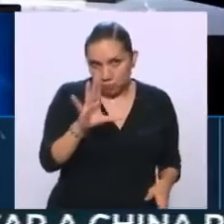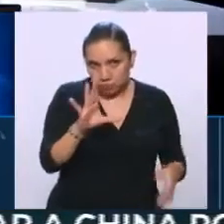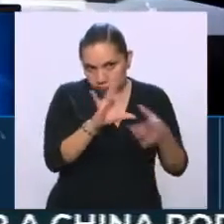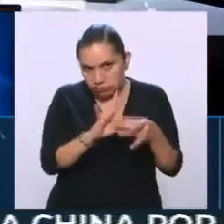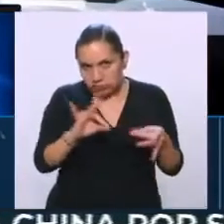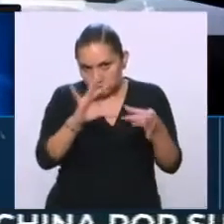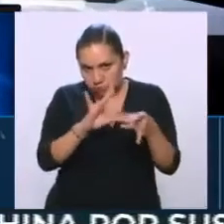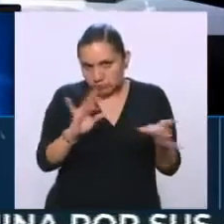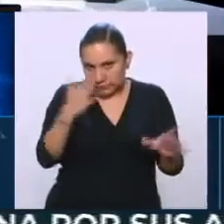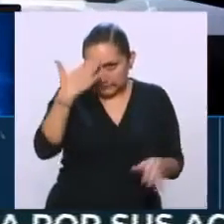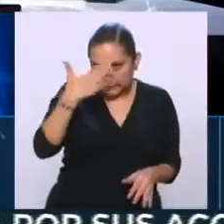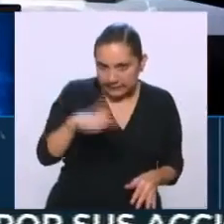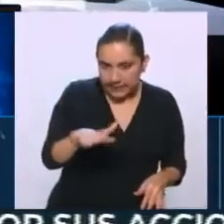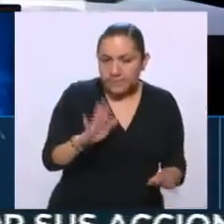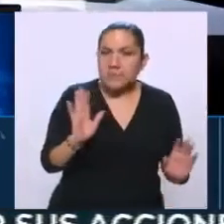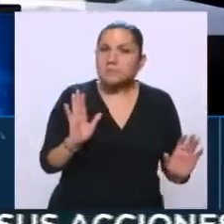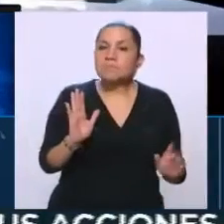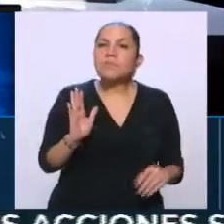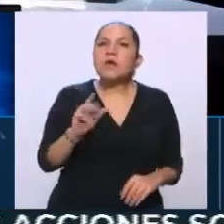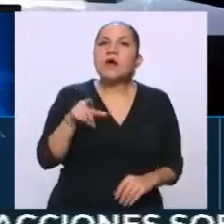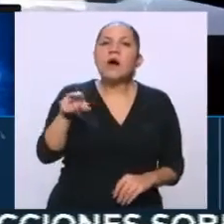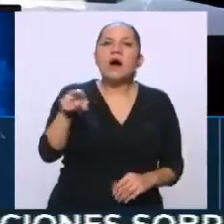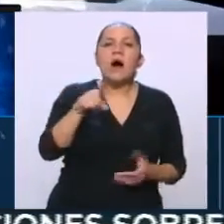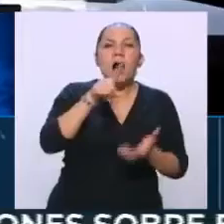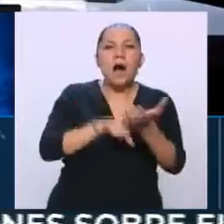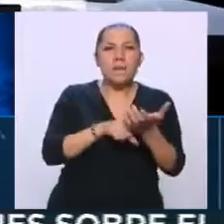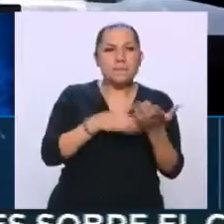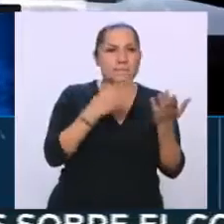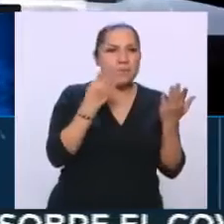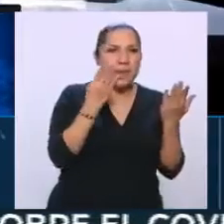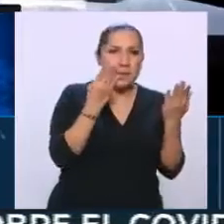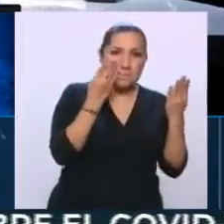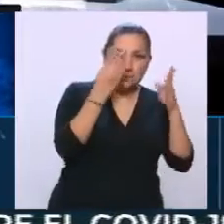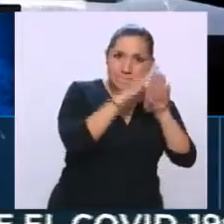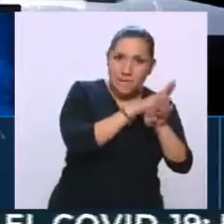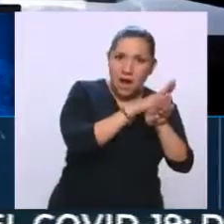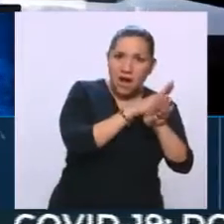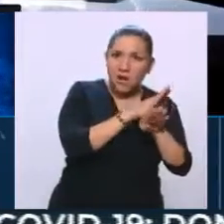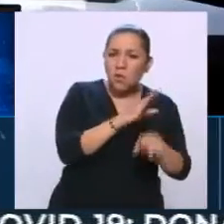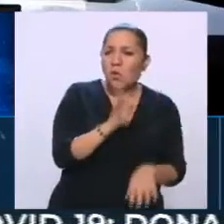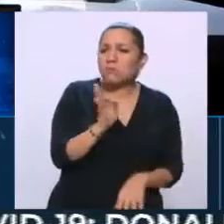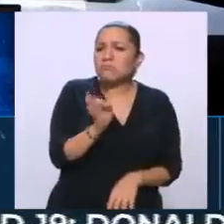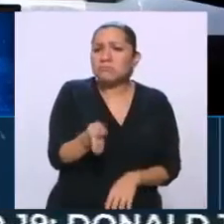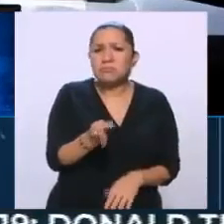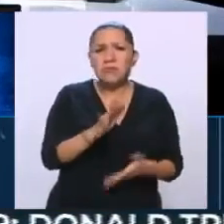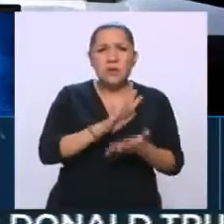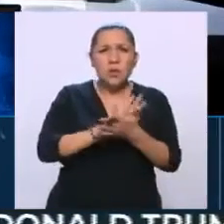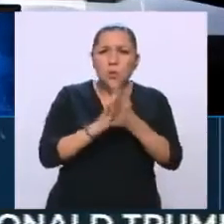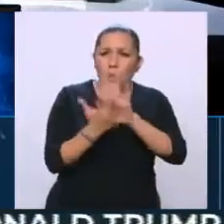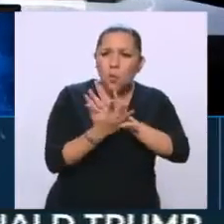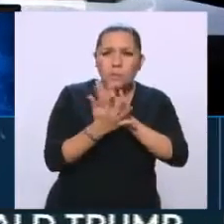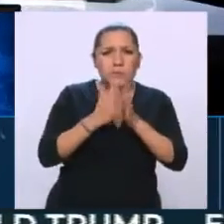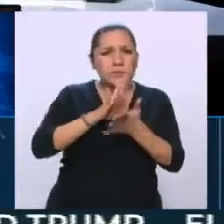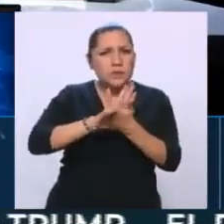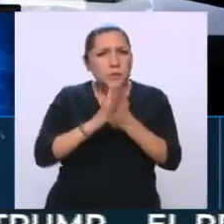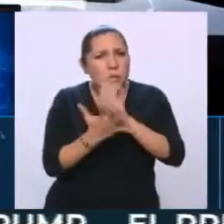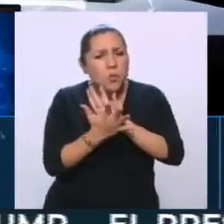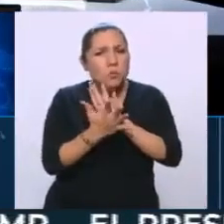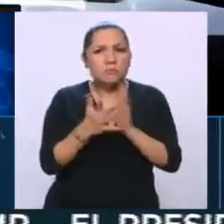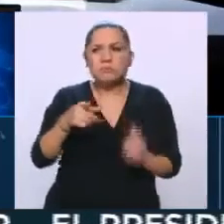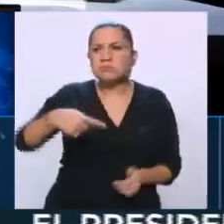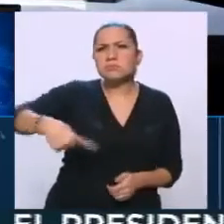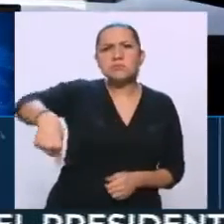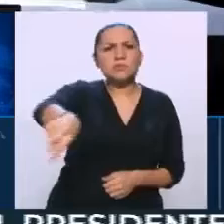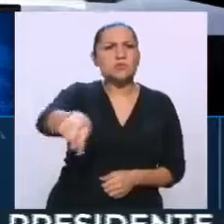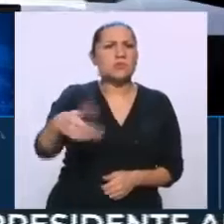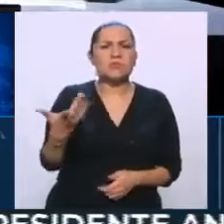todo resuelta, que tiene que ver con la complicidad de los bancos. O sea, hay el congelamiento de cuentas y el